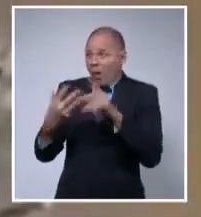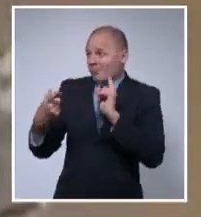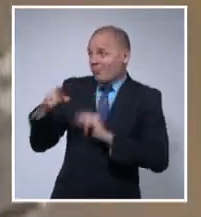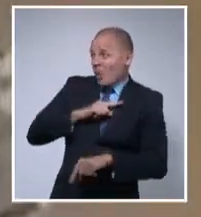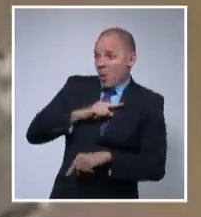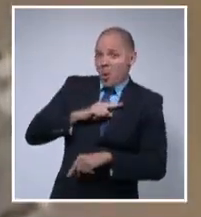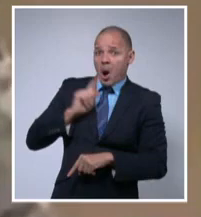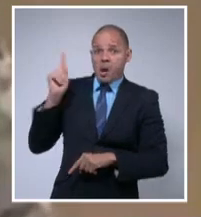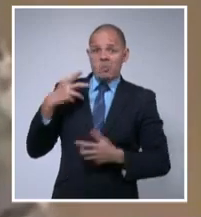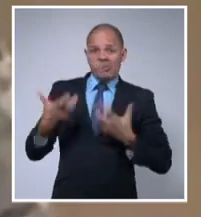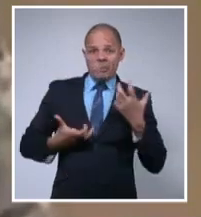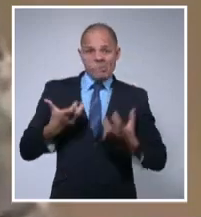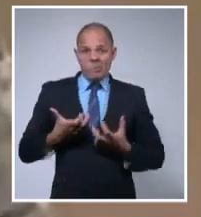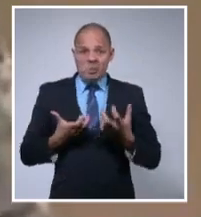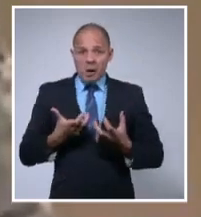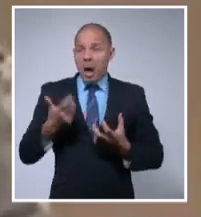esperanza,